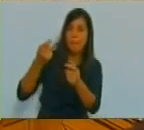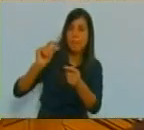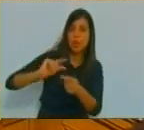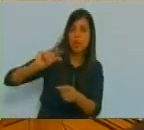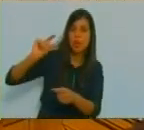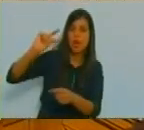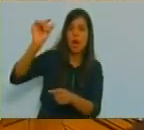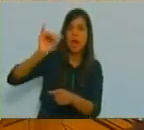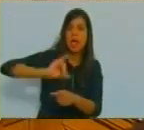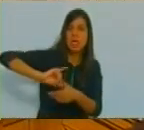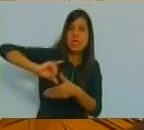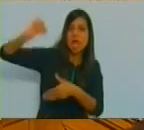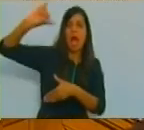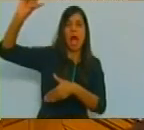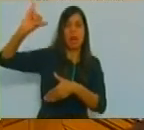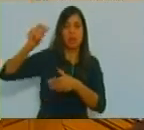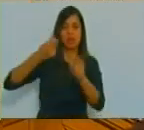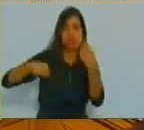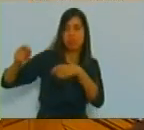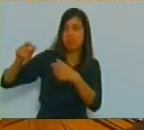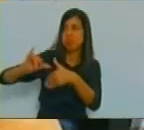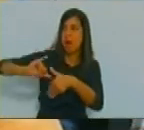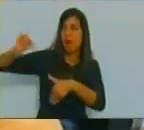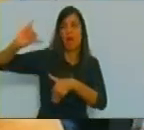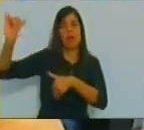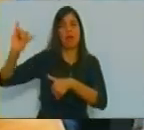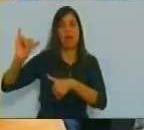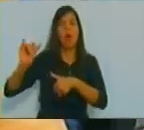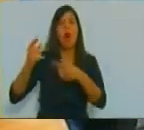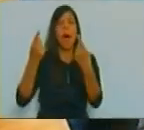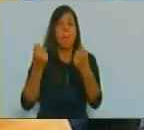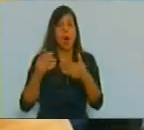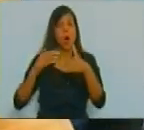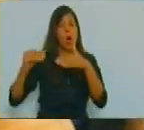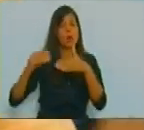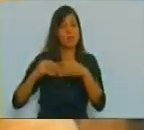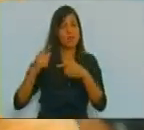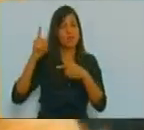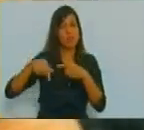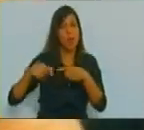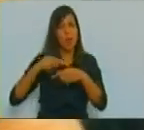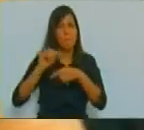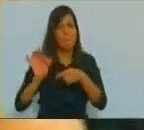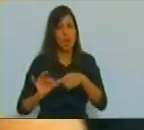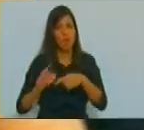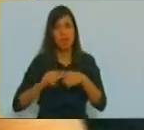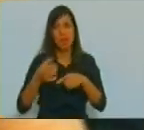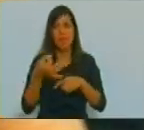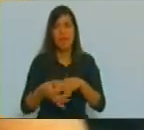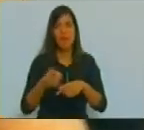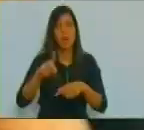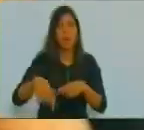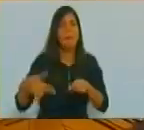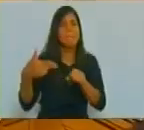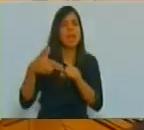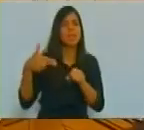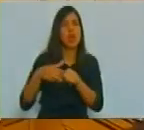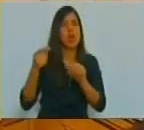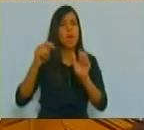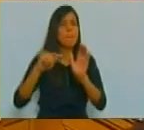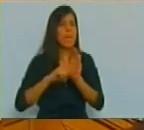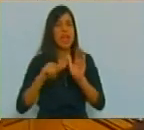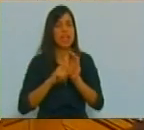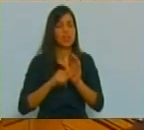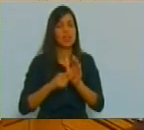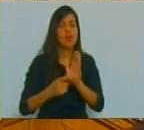el ataque a la moneda el ataque al precio del petróleo es que acaso nosotros nos recordamos que le dijo el